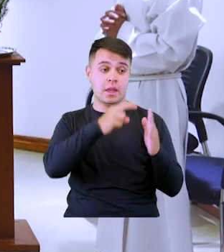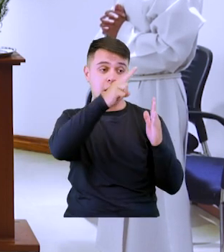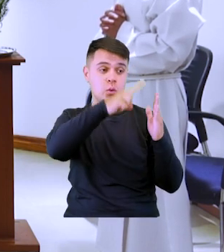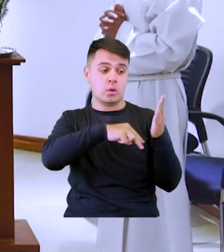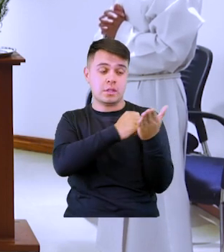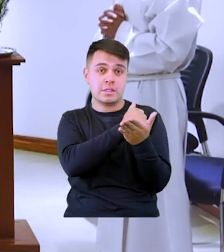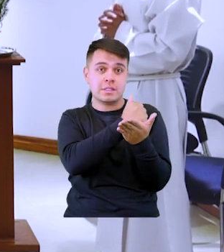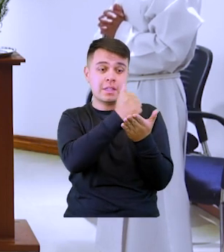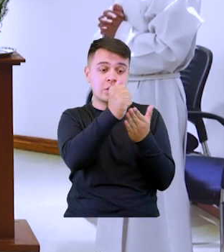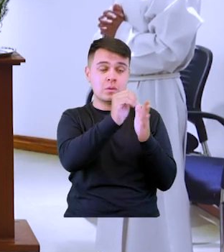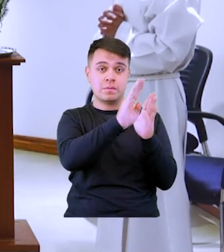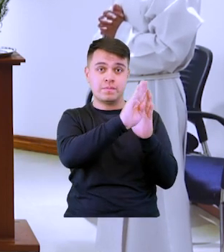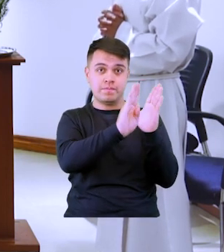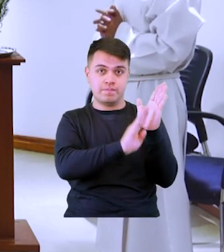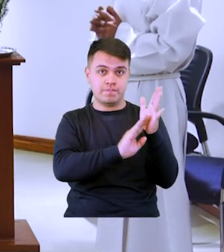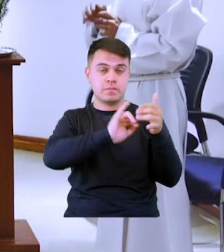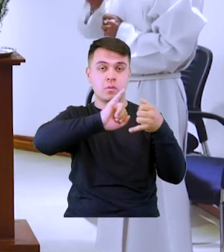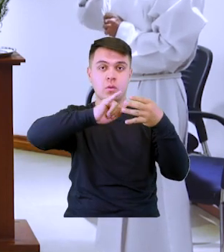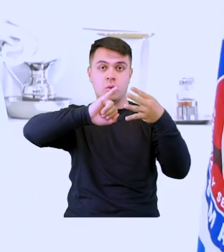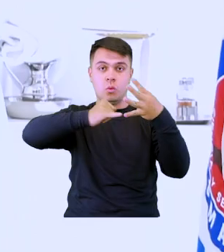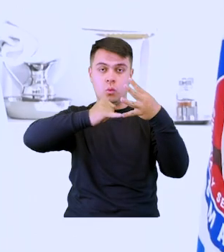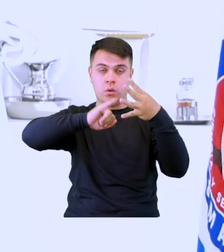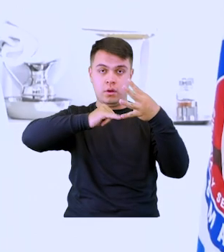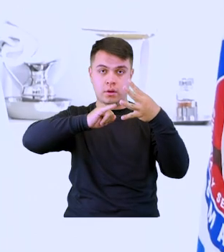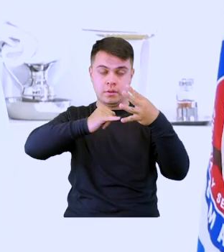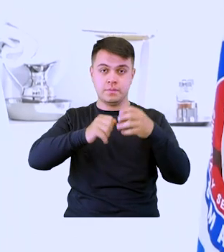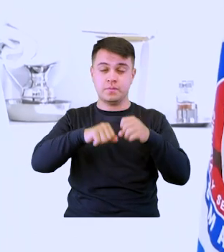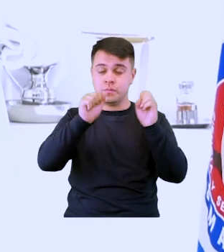Lectura del Santo Evangelio según San Juan.